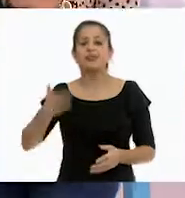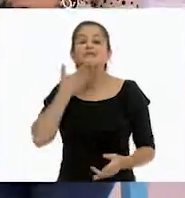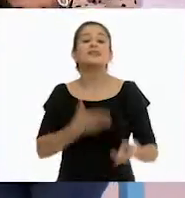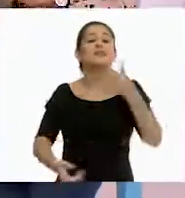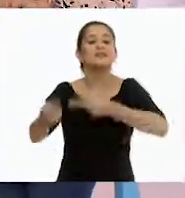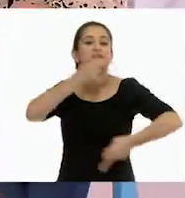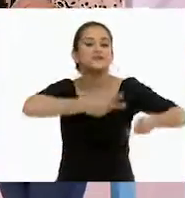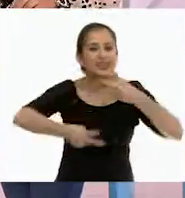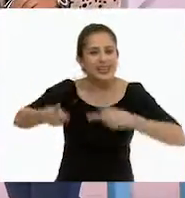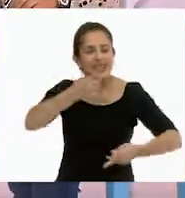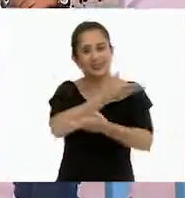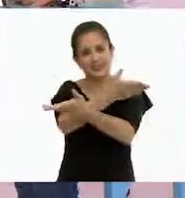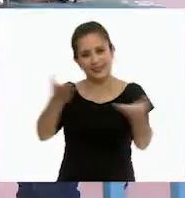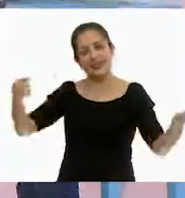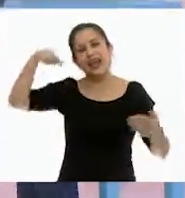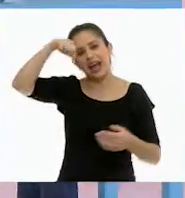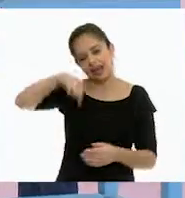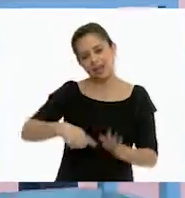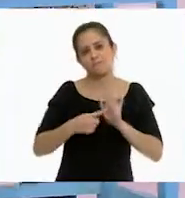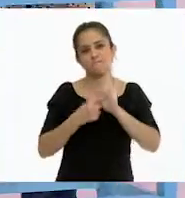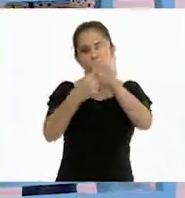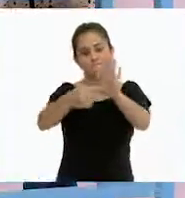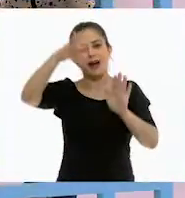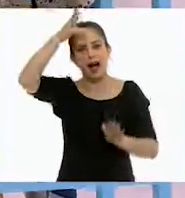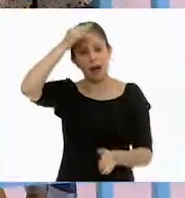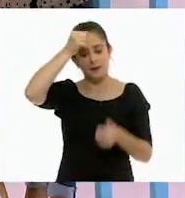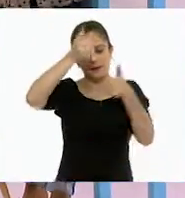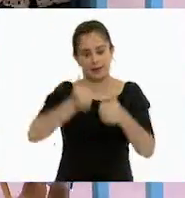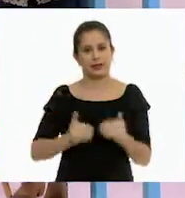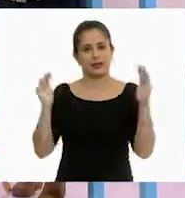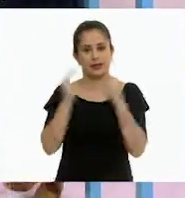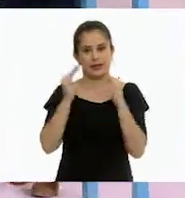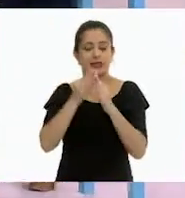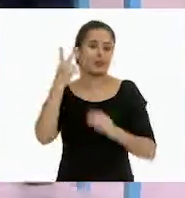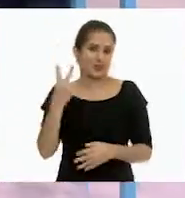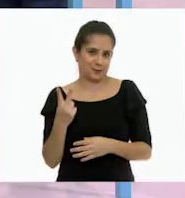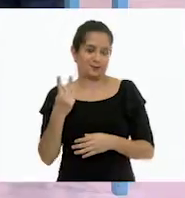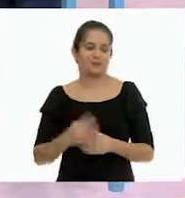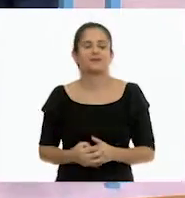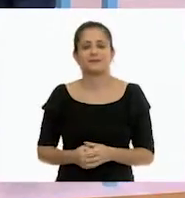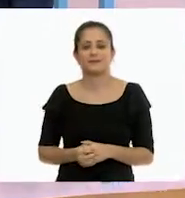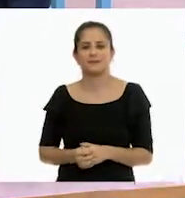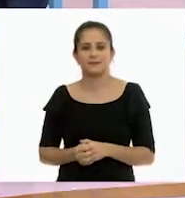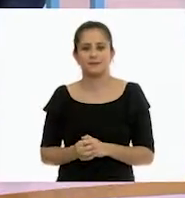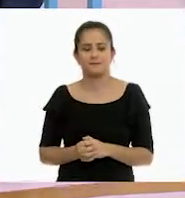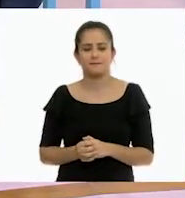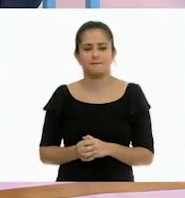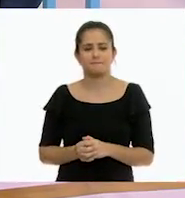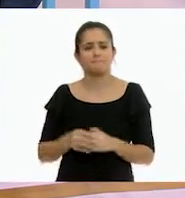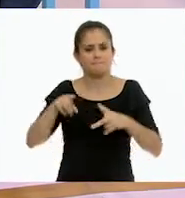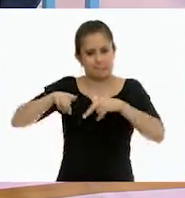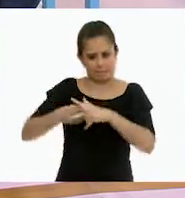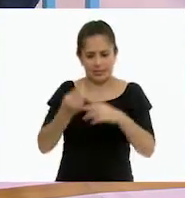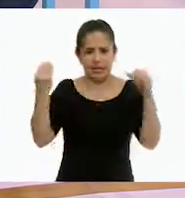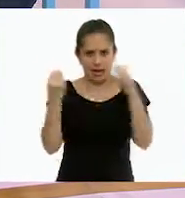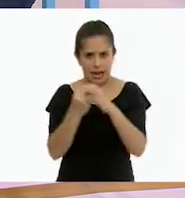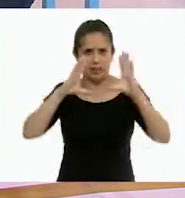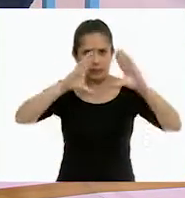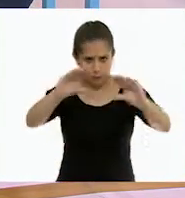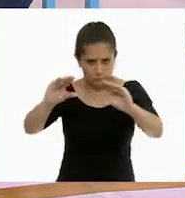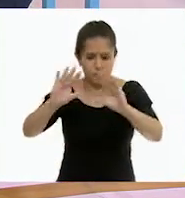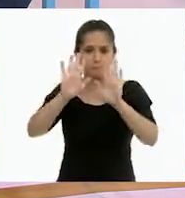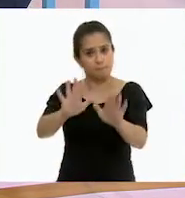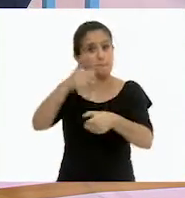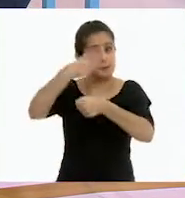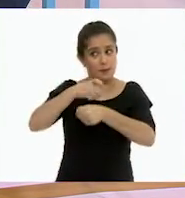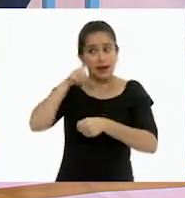Bienvenidas y bienvenidos a una emisión más de Aprende en Casa 2. Antes de comenzar la clase de hoy, vámonos con